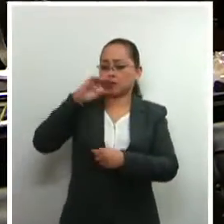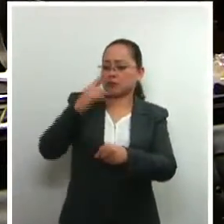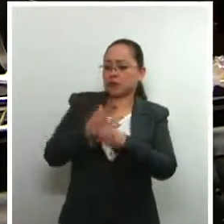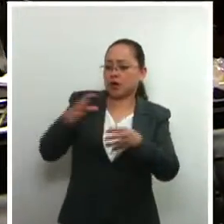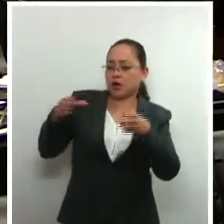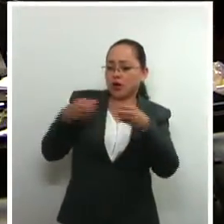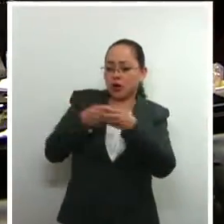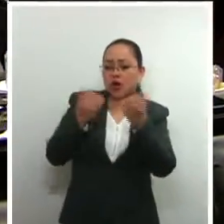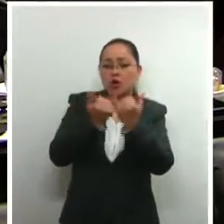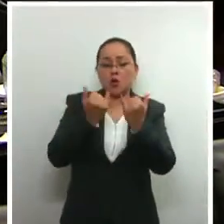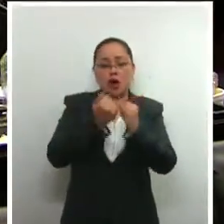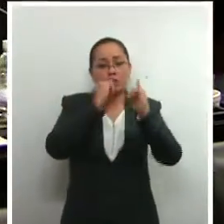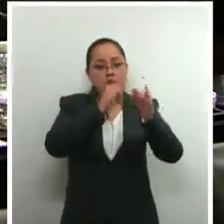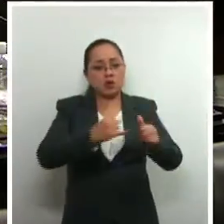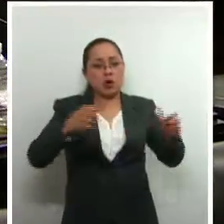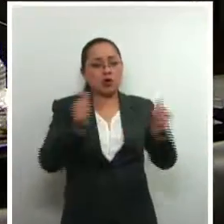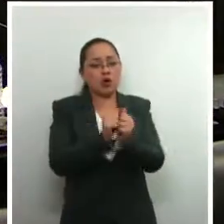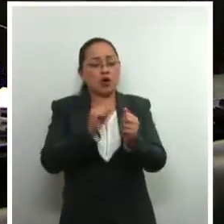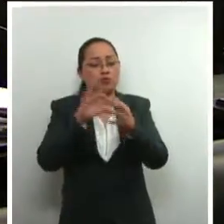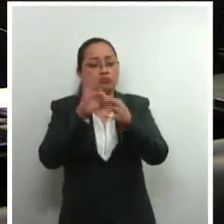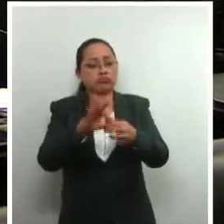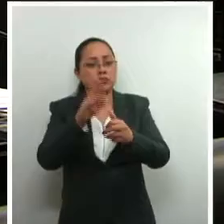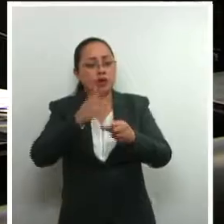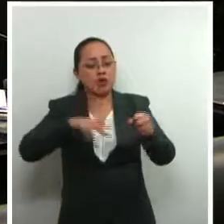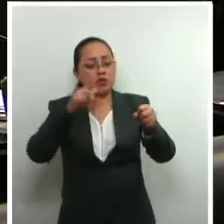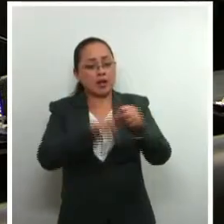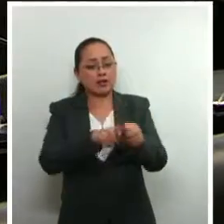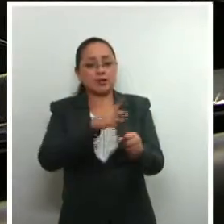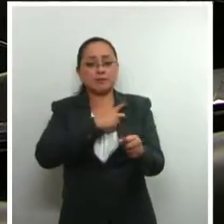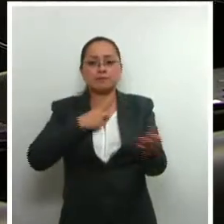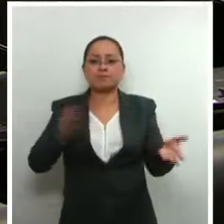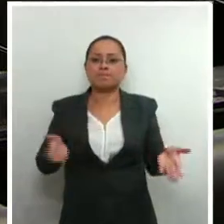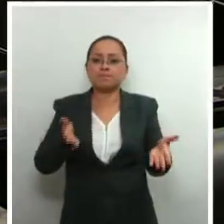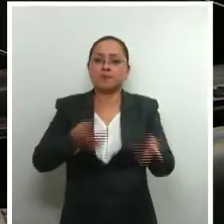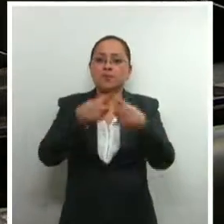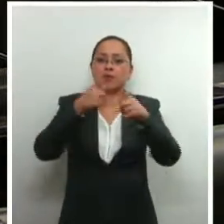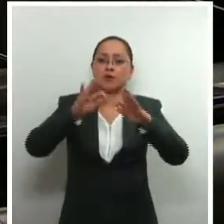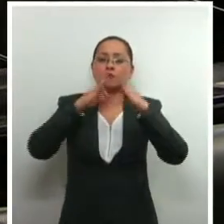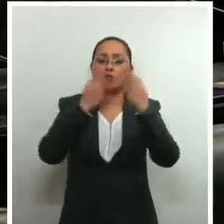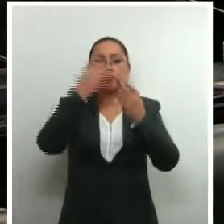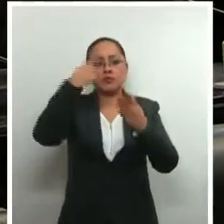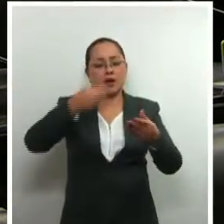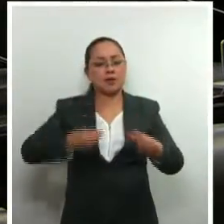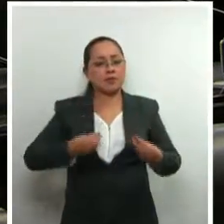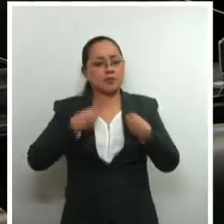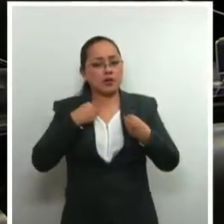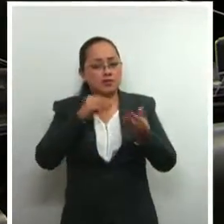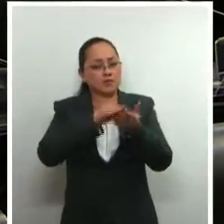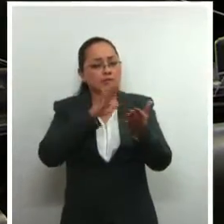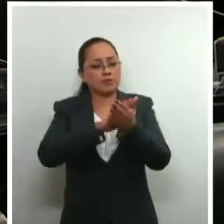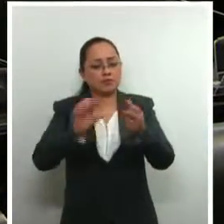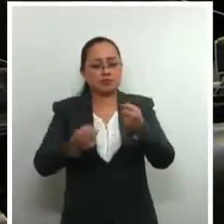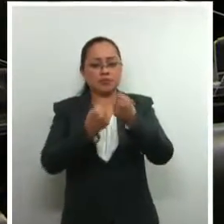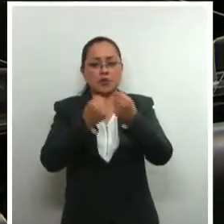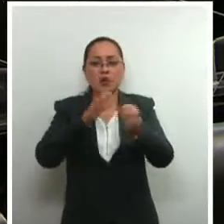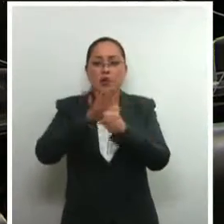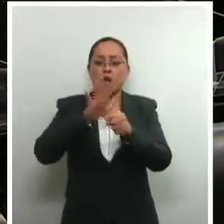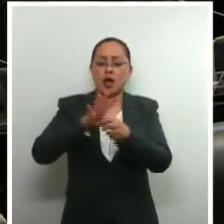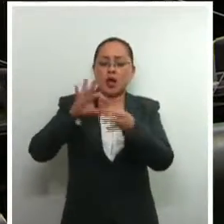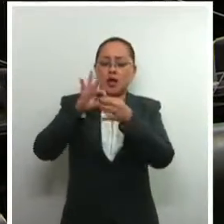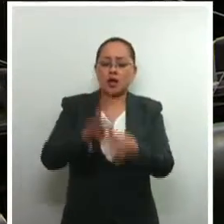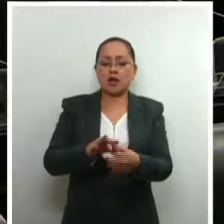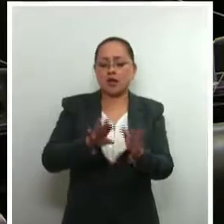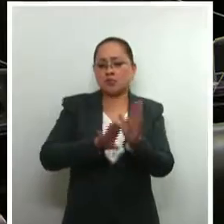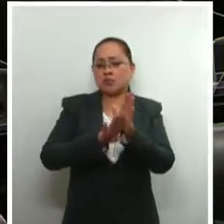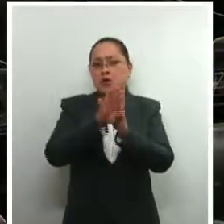y colectivamente con la naturaleza. Promover formas de vida fundadas más que en el